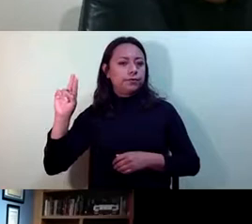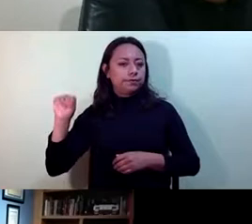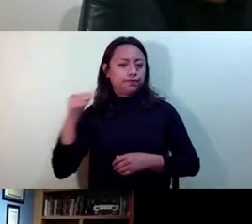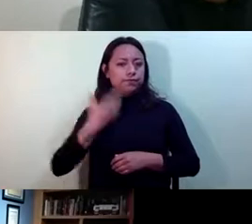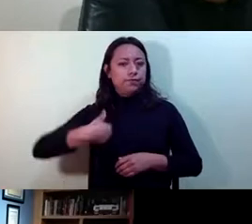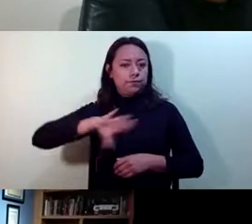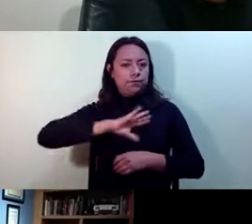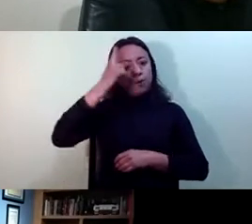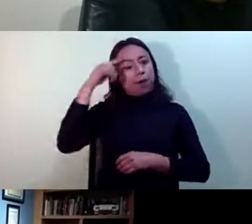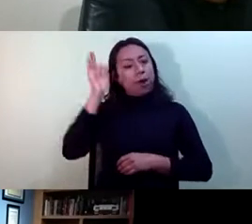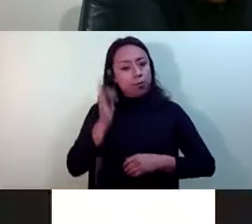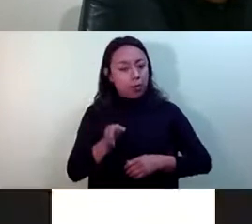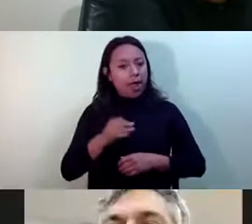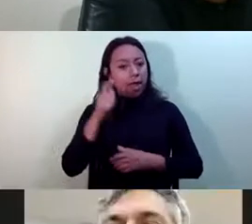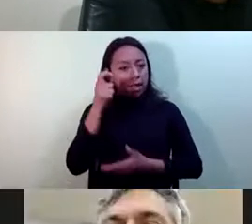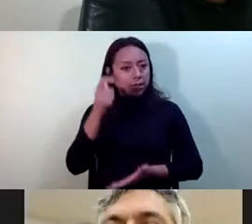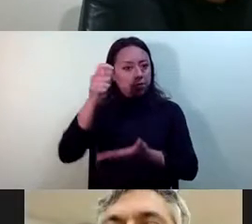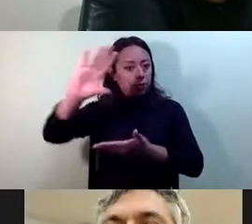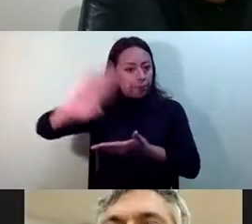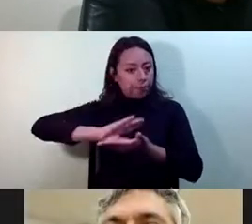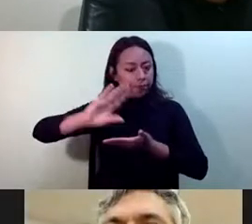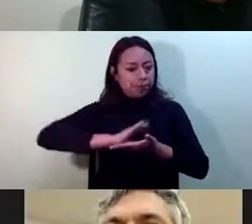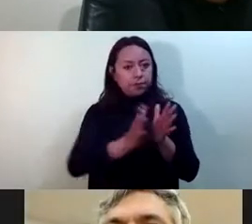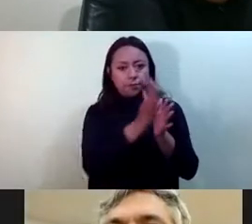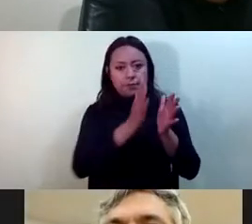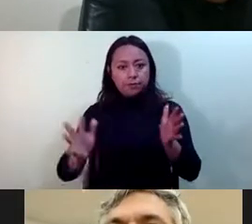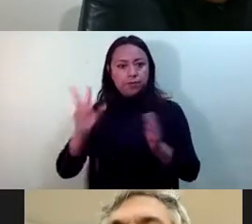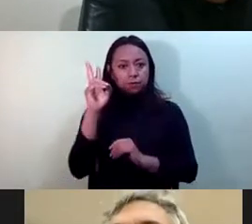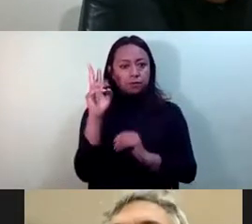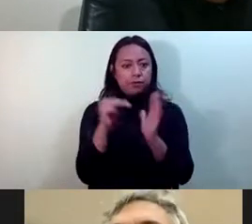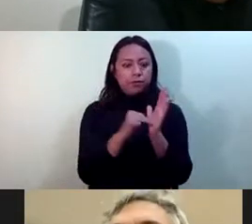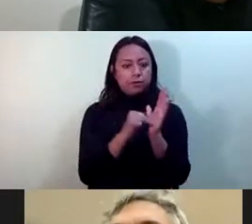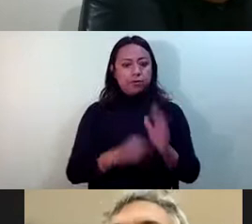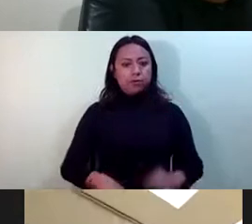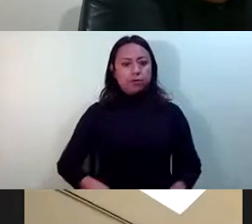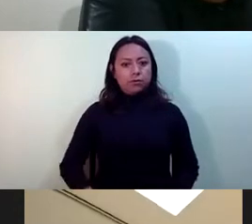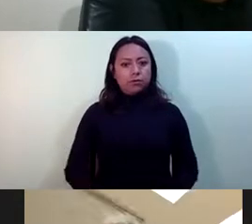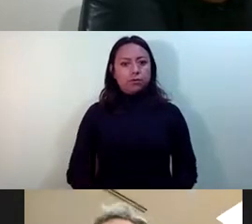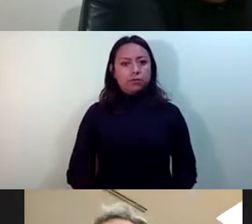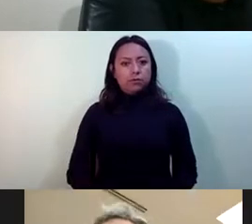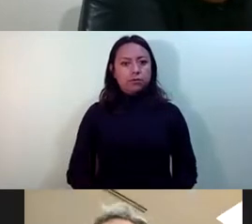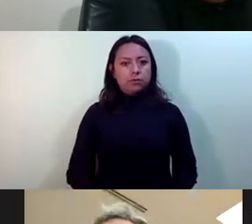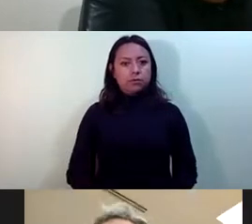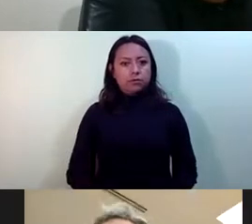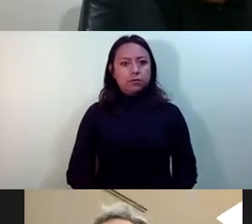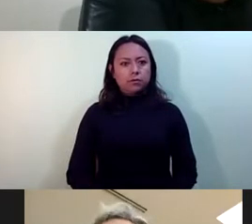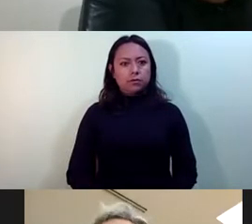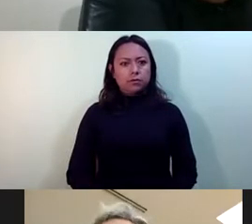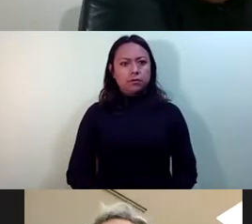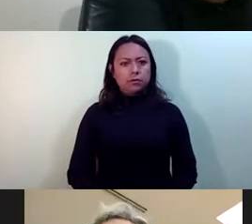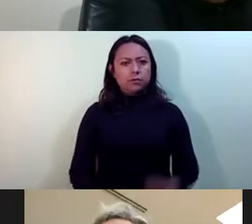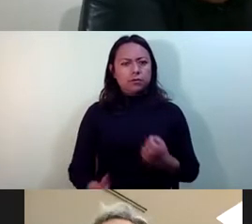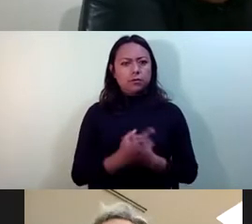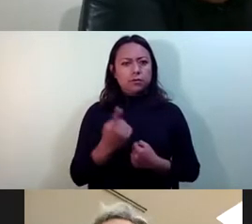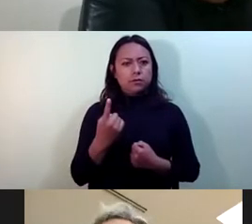la Ciudad de México del ejercicio fiscal 2020. Por la denuncia que interpuse a efecto